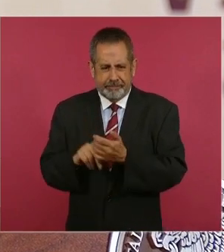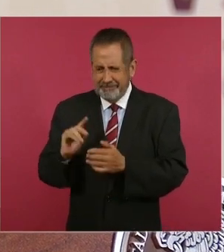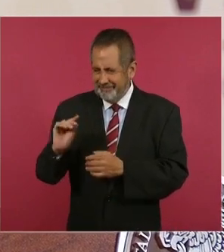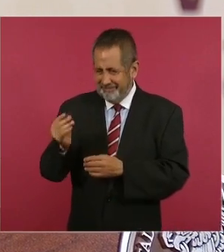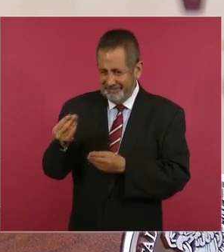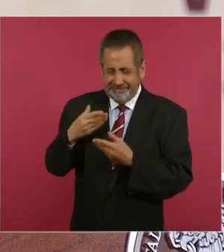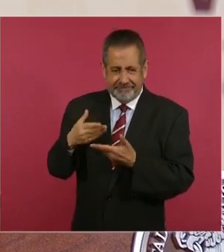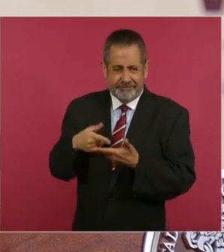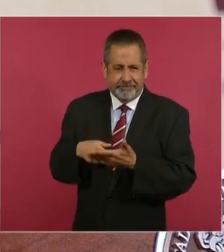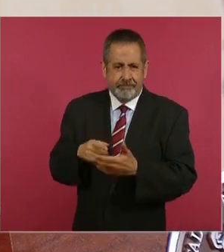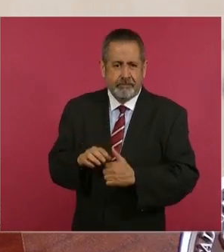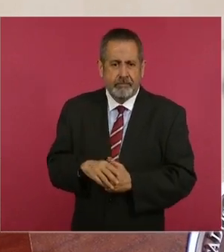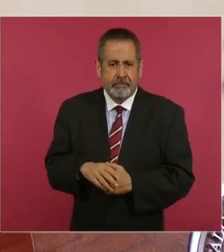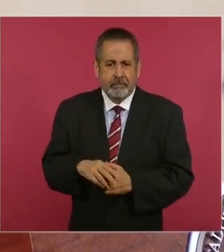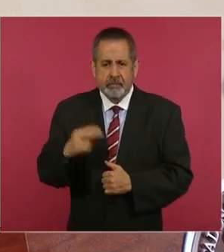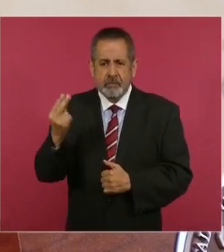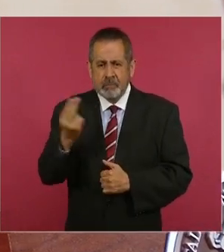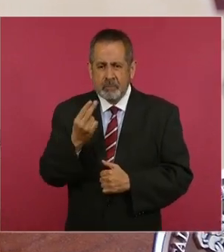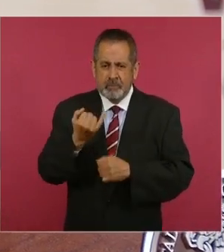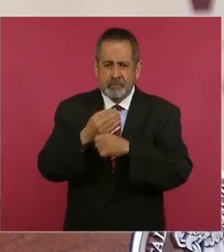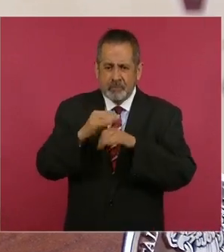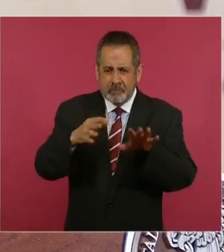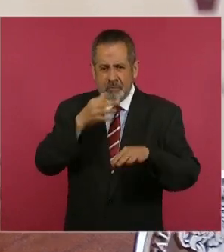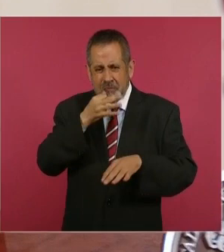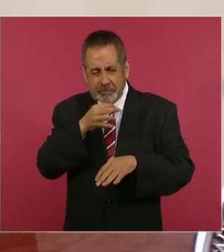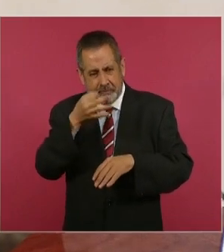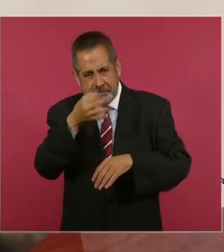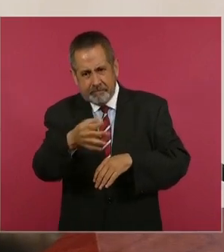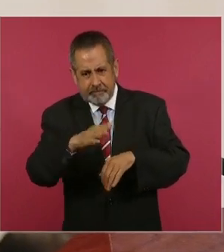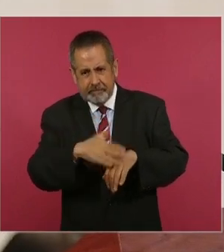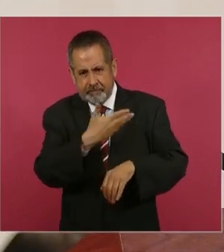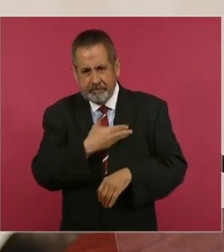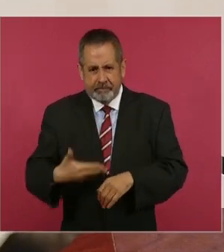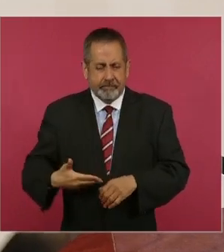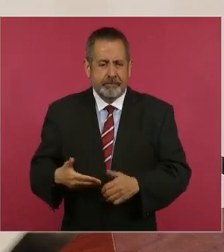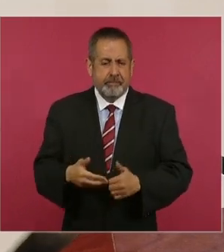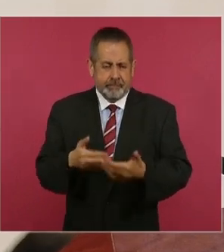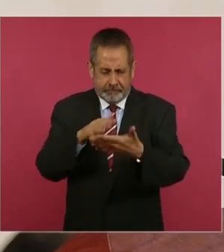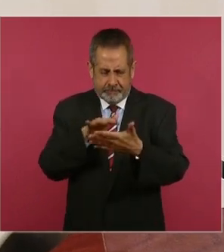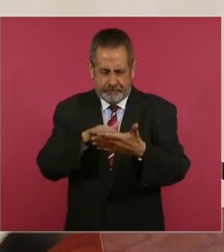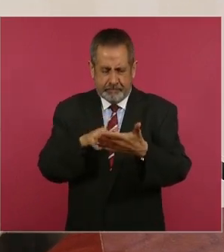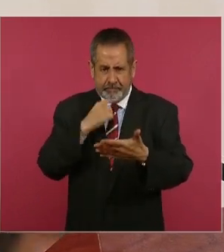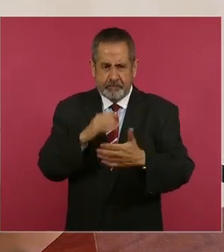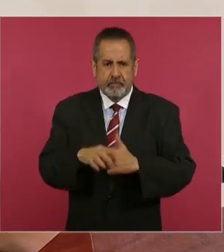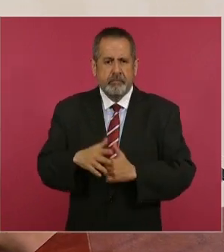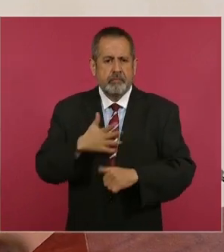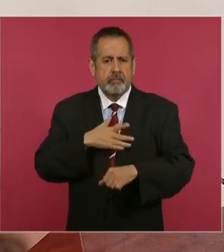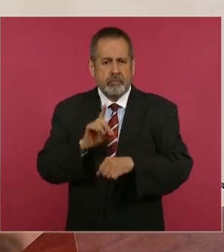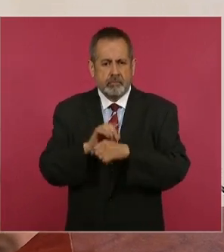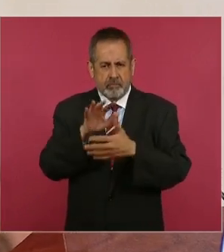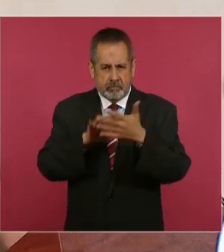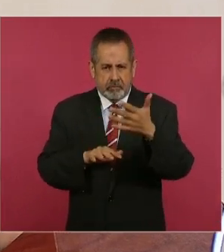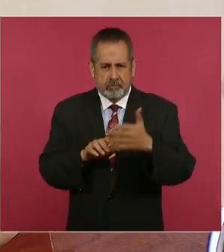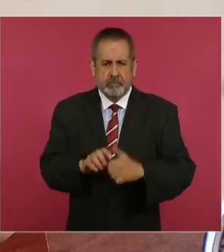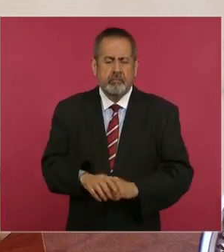bárcena urgente para informar al Presidente buenos